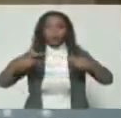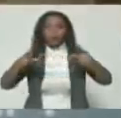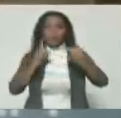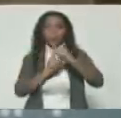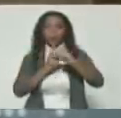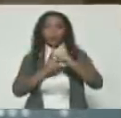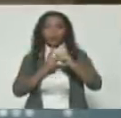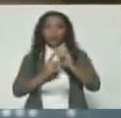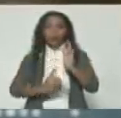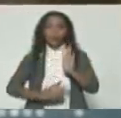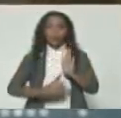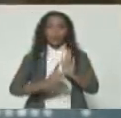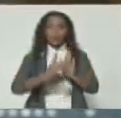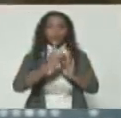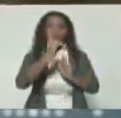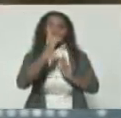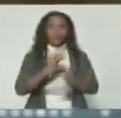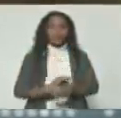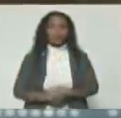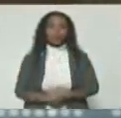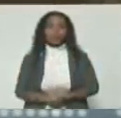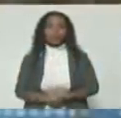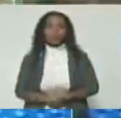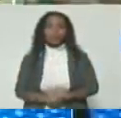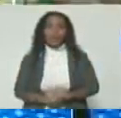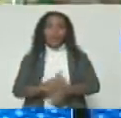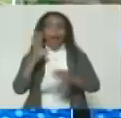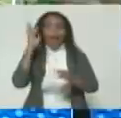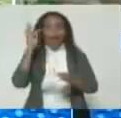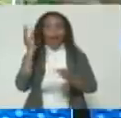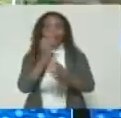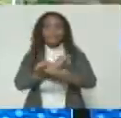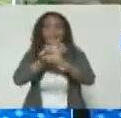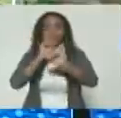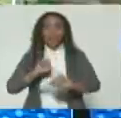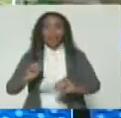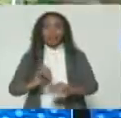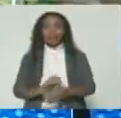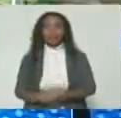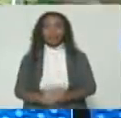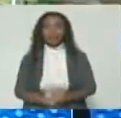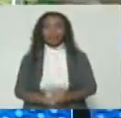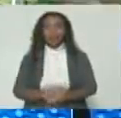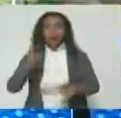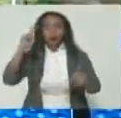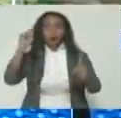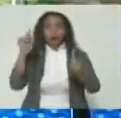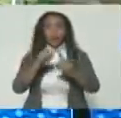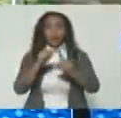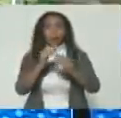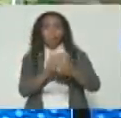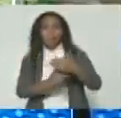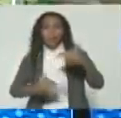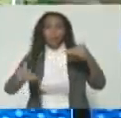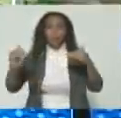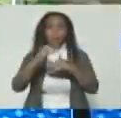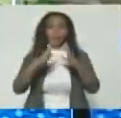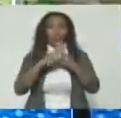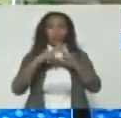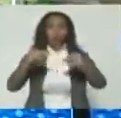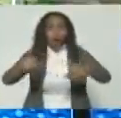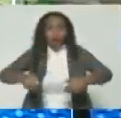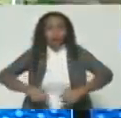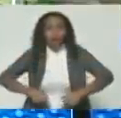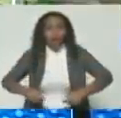crecimiento, del desarrollo y de la felicidad, que es el objetivo supremo de todos los